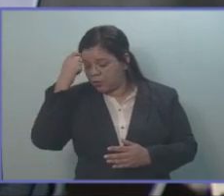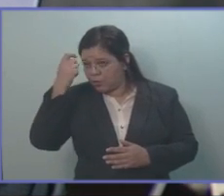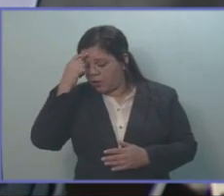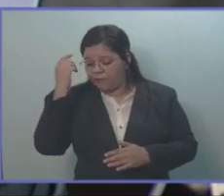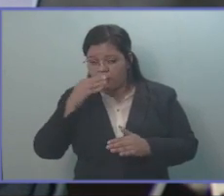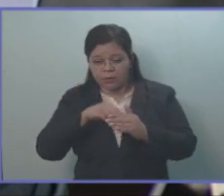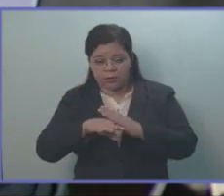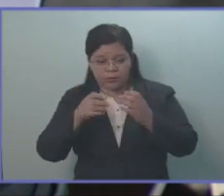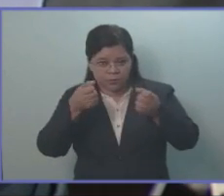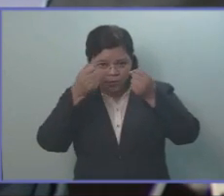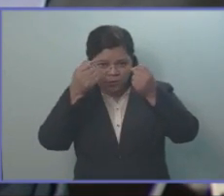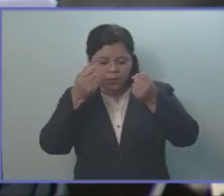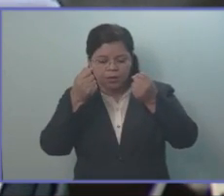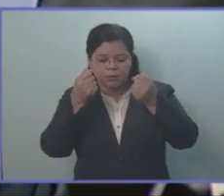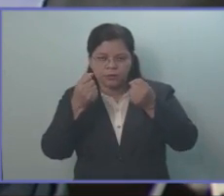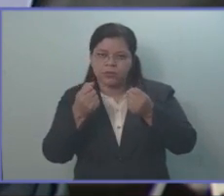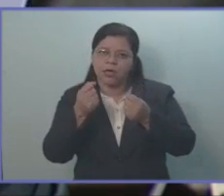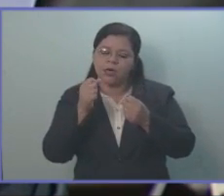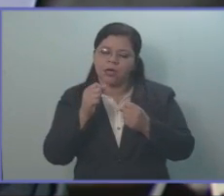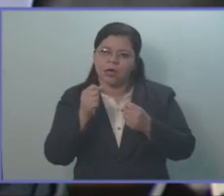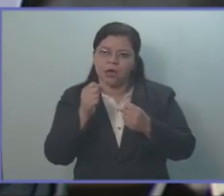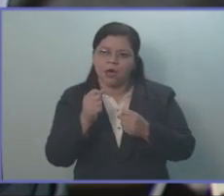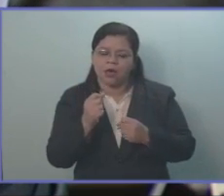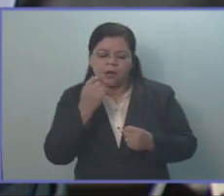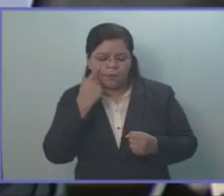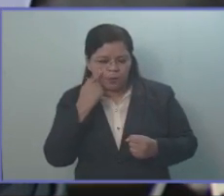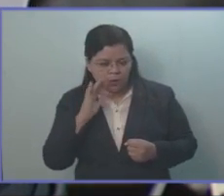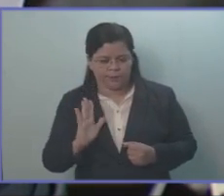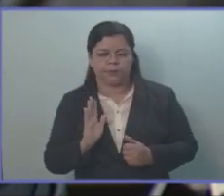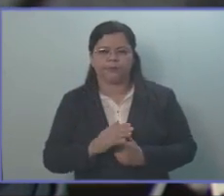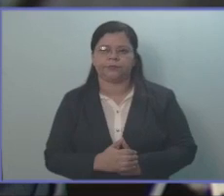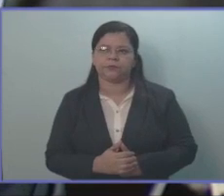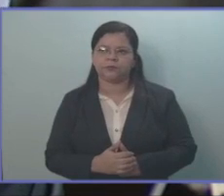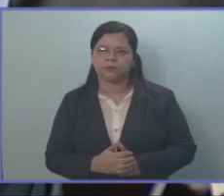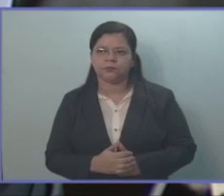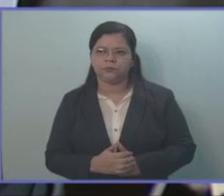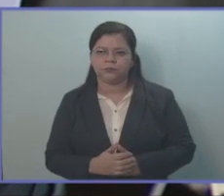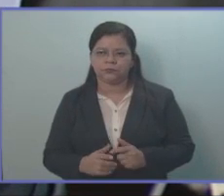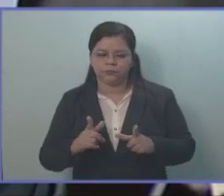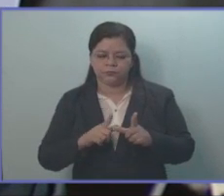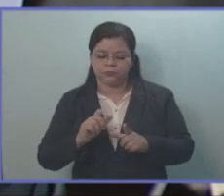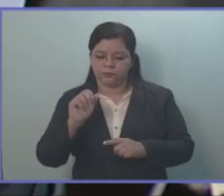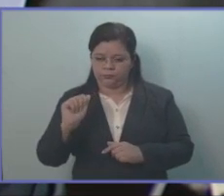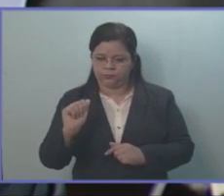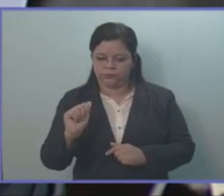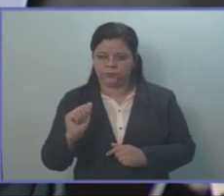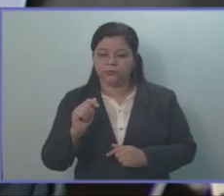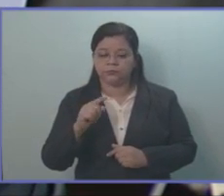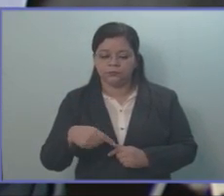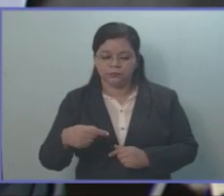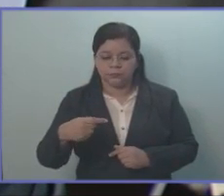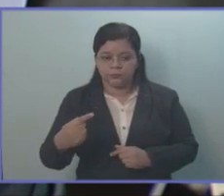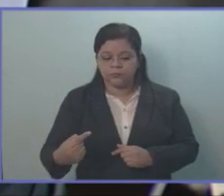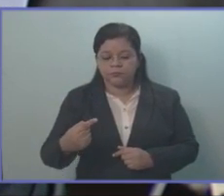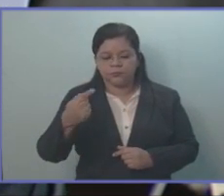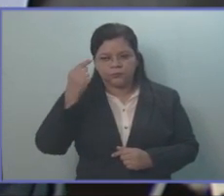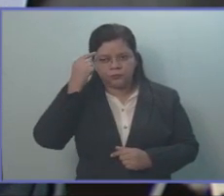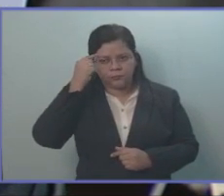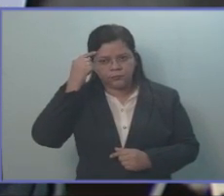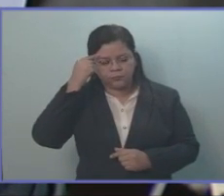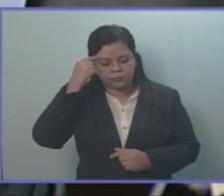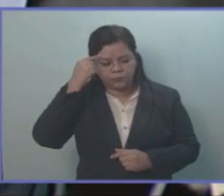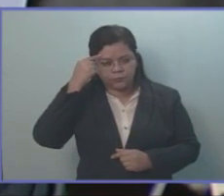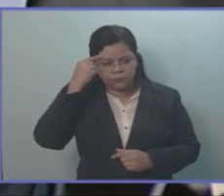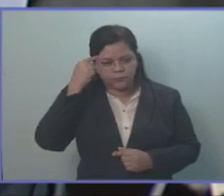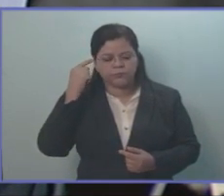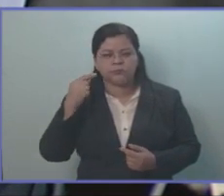penitenciarios en los siguientes casos. A. Cuando se considere razonablemente que